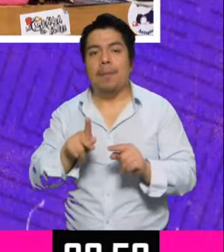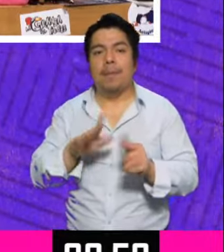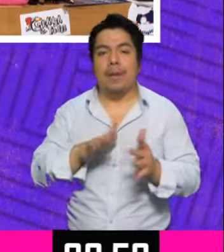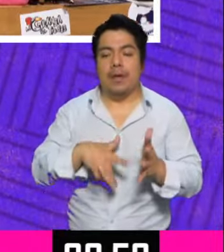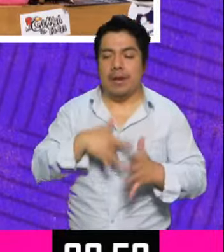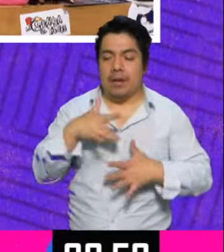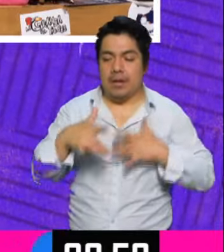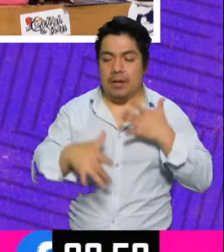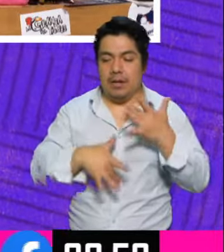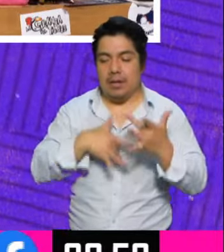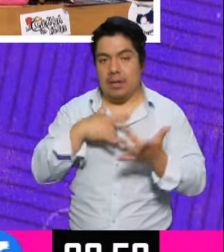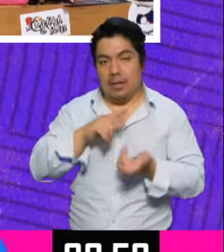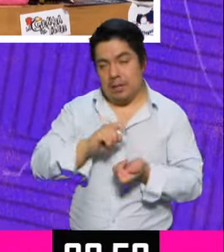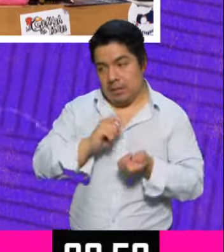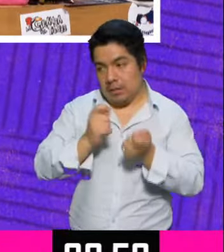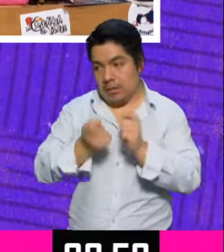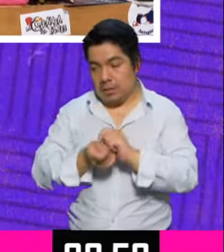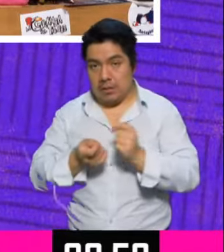los